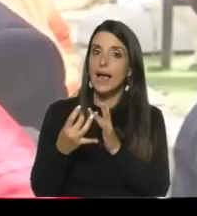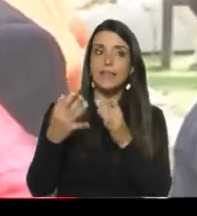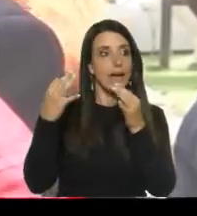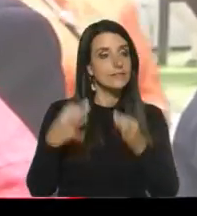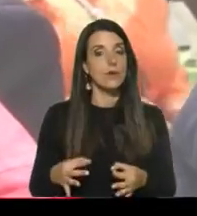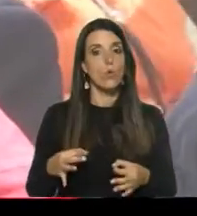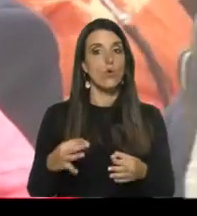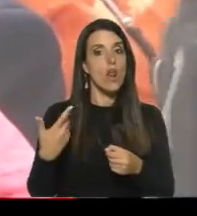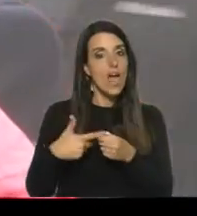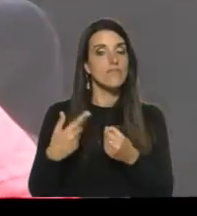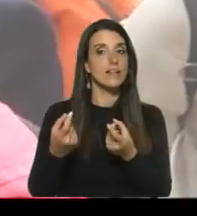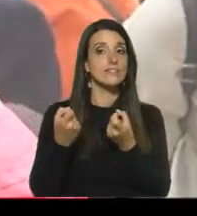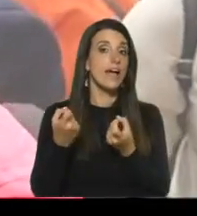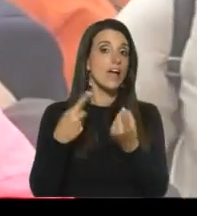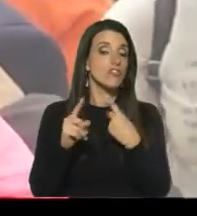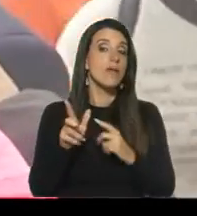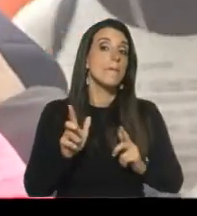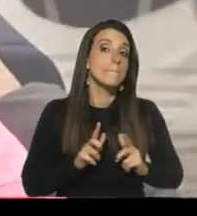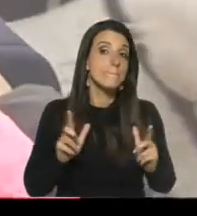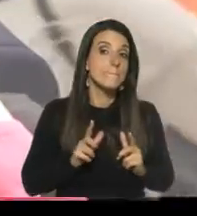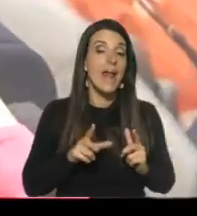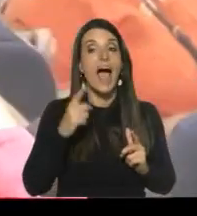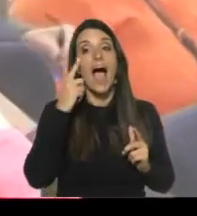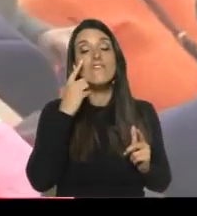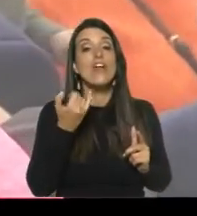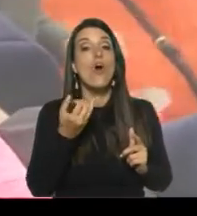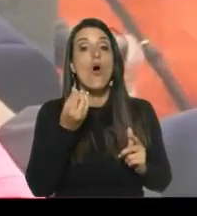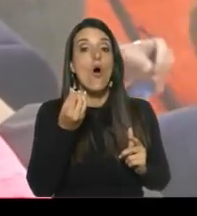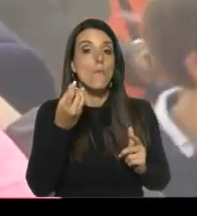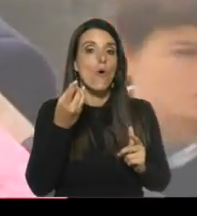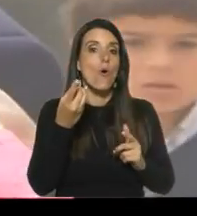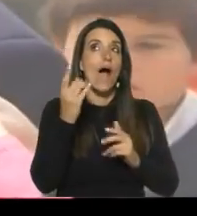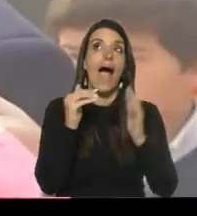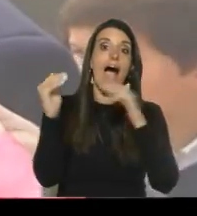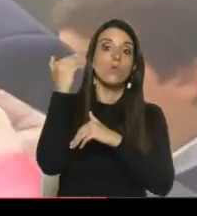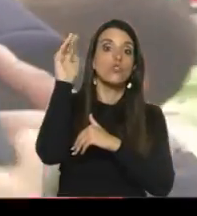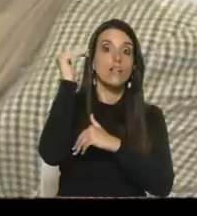seguro. Y bueno, estamos esperando un poco la regulación de la URSEA para lanzarnos en eso.